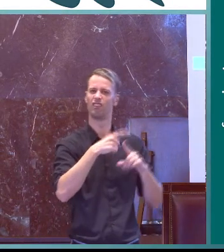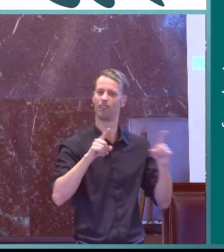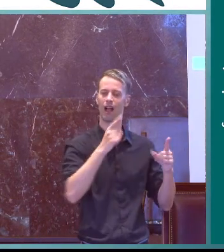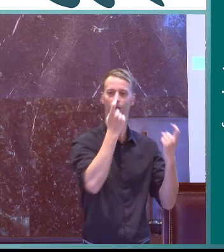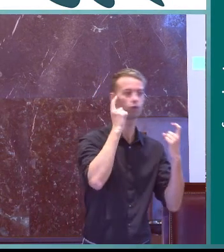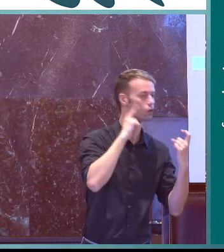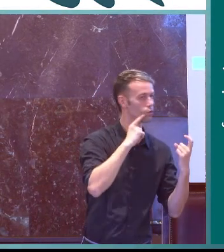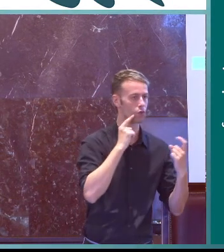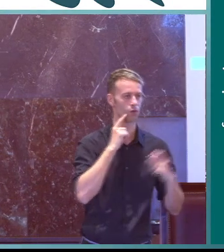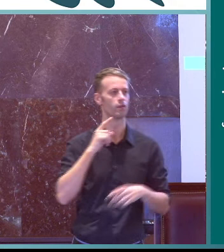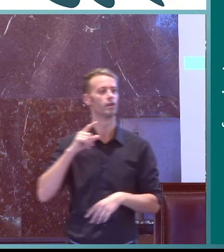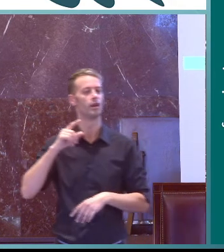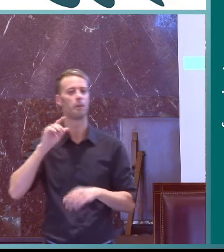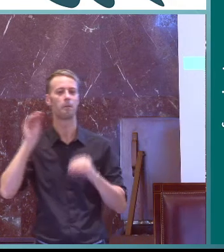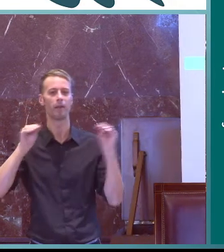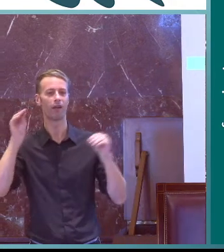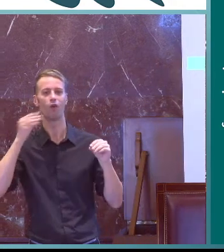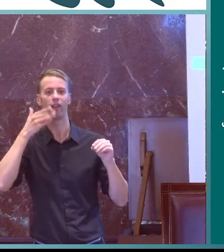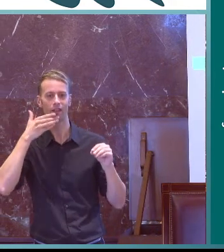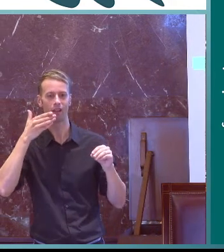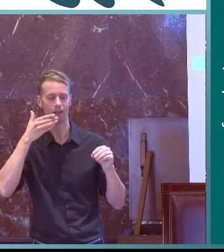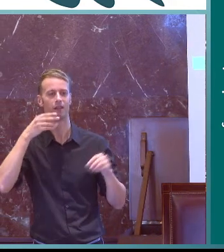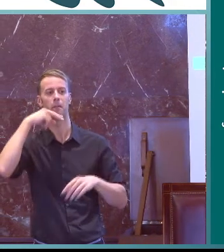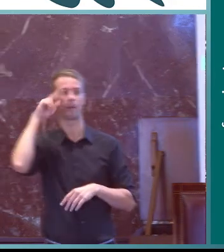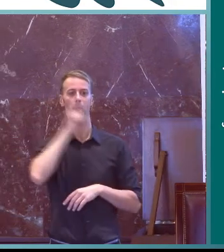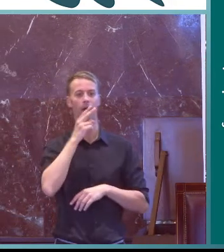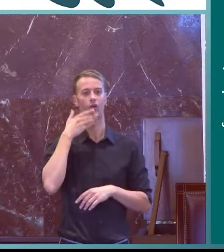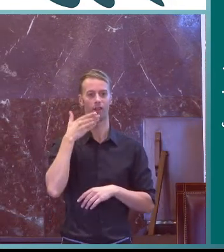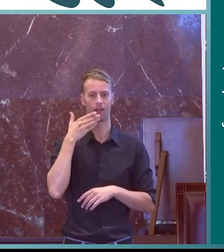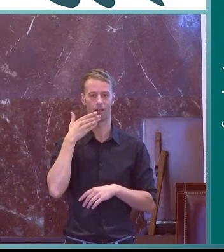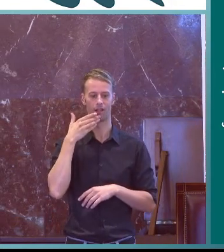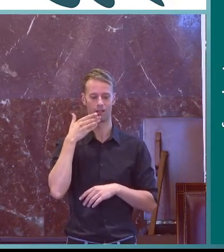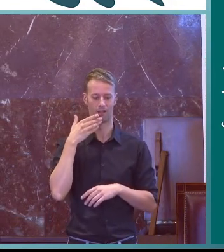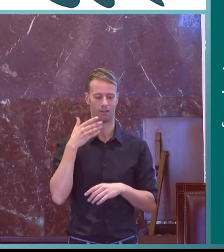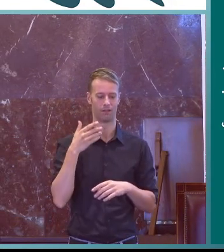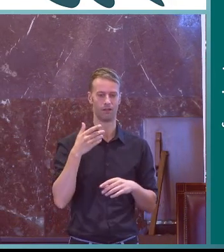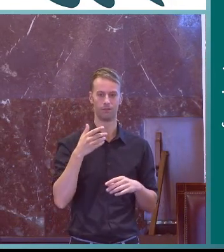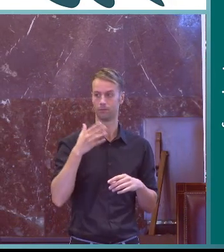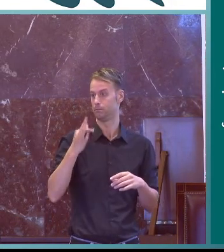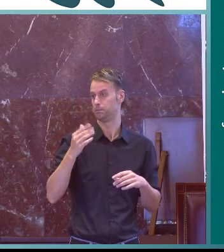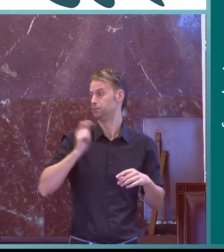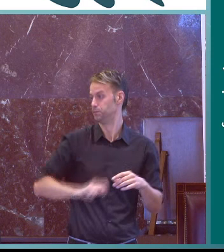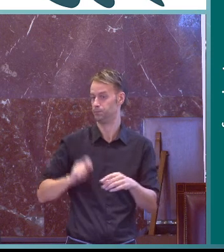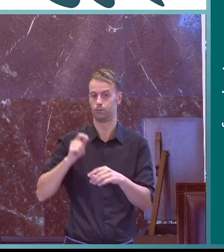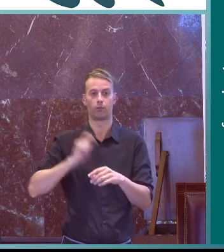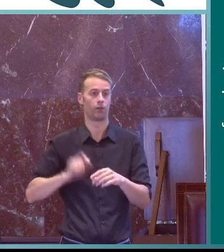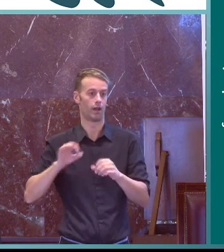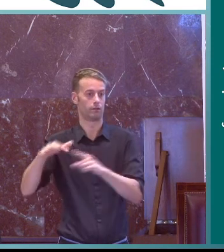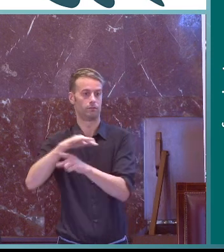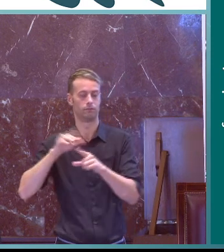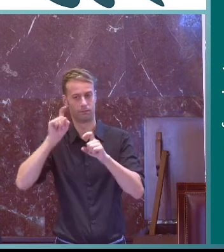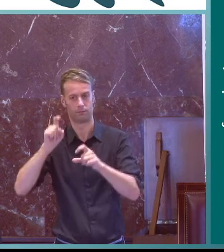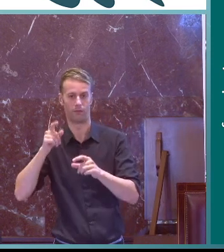otro tipo de materiales que ya no están encaminados a alumnos sordos sino a lo mejor a padres oyentes con hijos